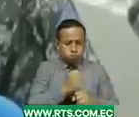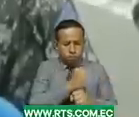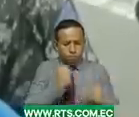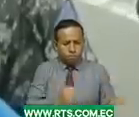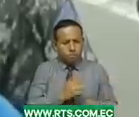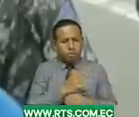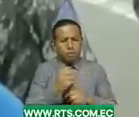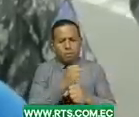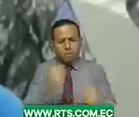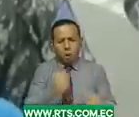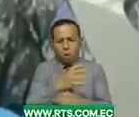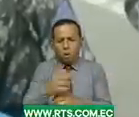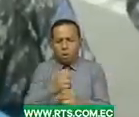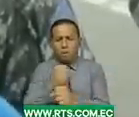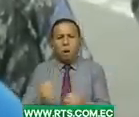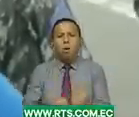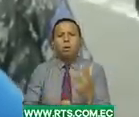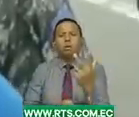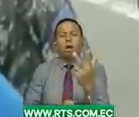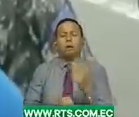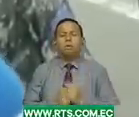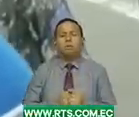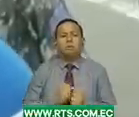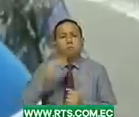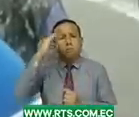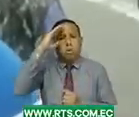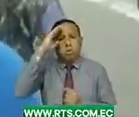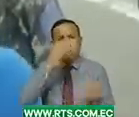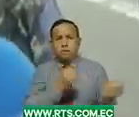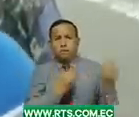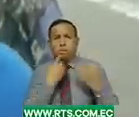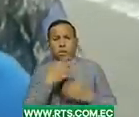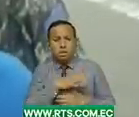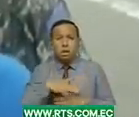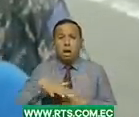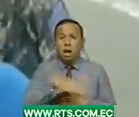tuvo conocimiento de la policía que habían ido lanzando al ingreso del sector 50